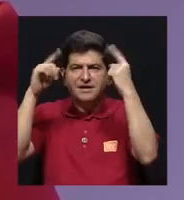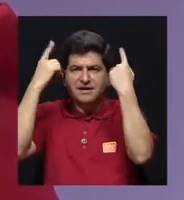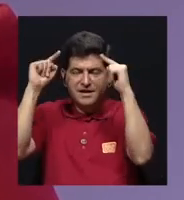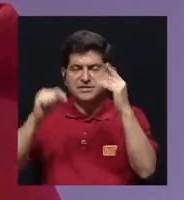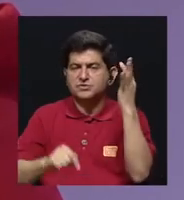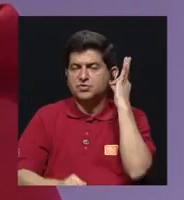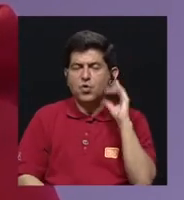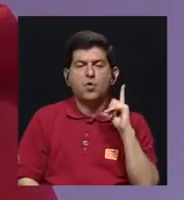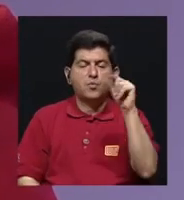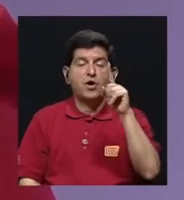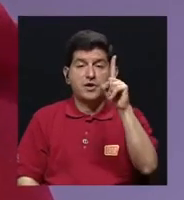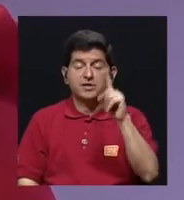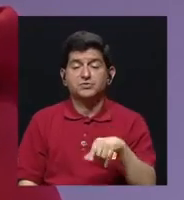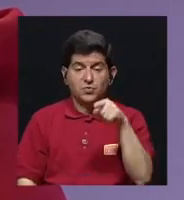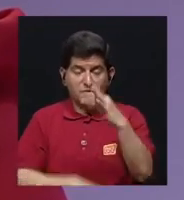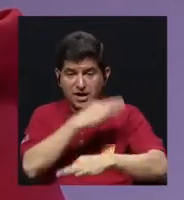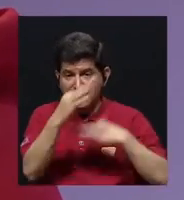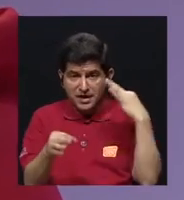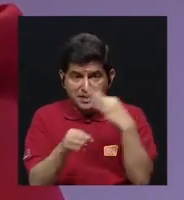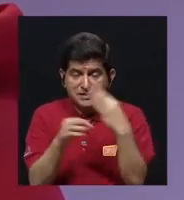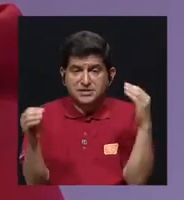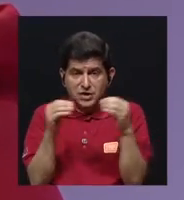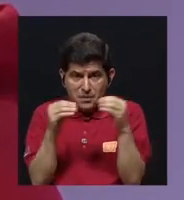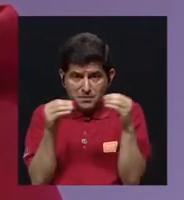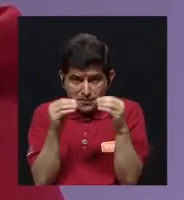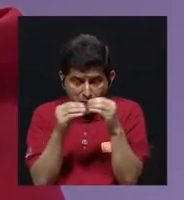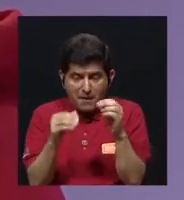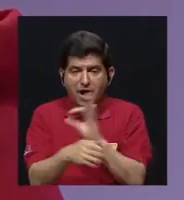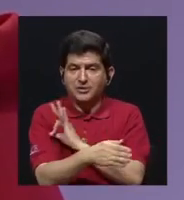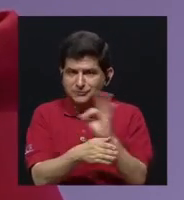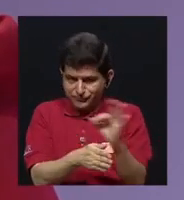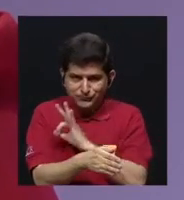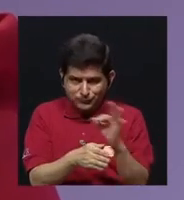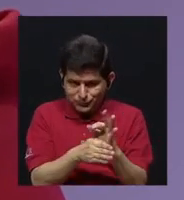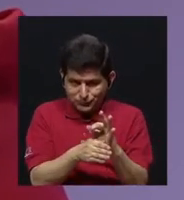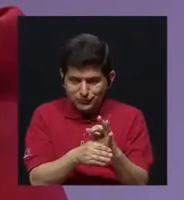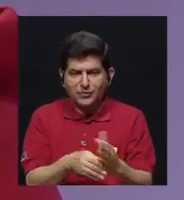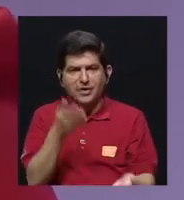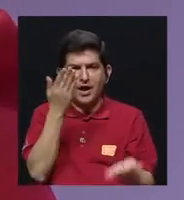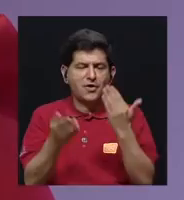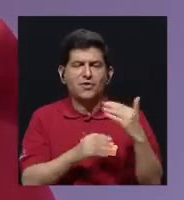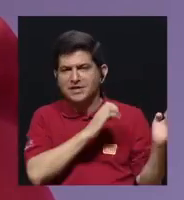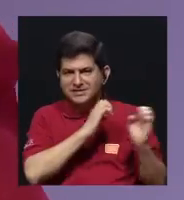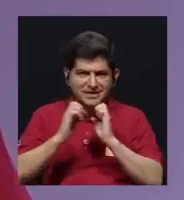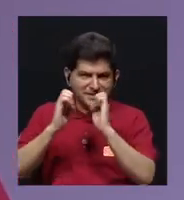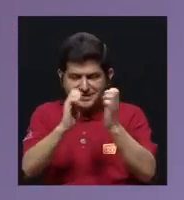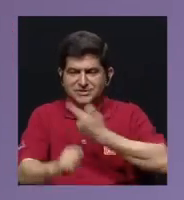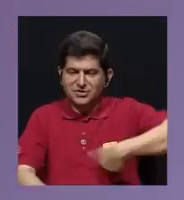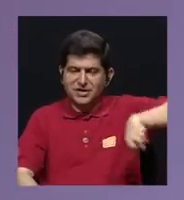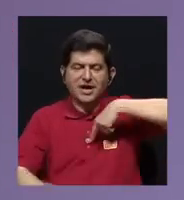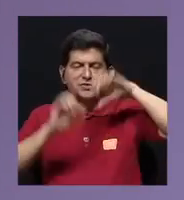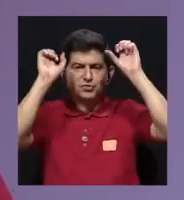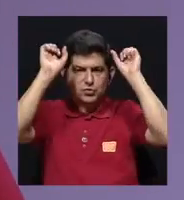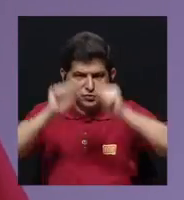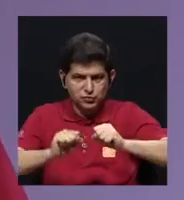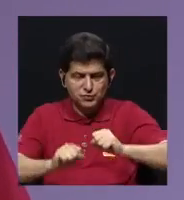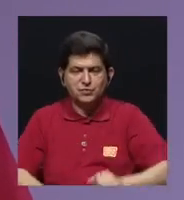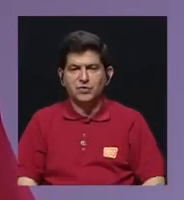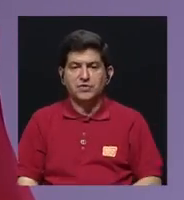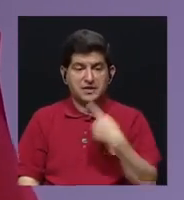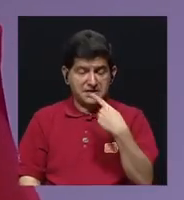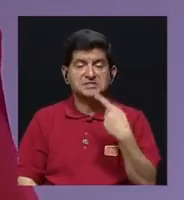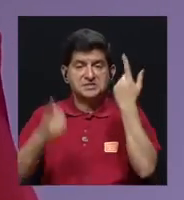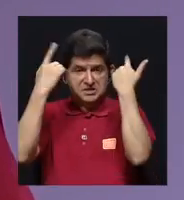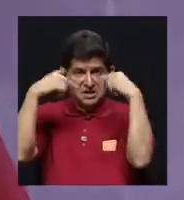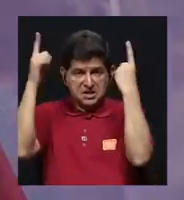Y una de las estrategias exitosas que más nos ha funcionado, más bien una de las estrategias que hemos logrado calificar